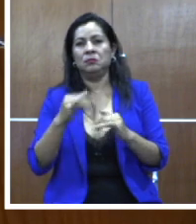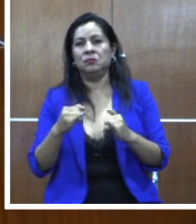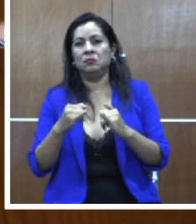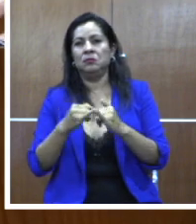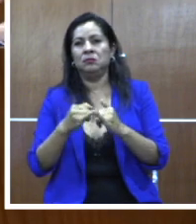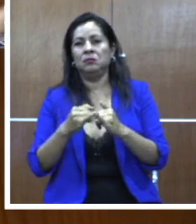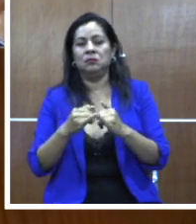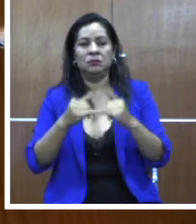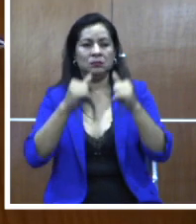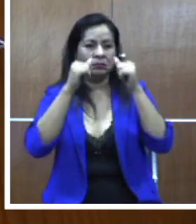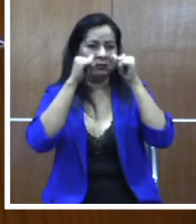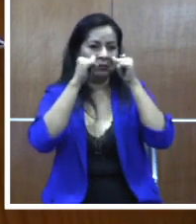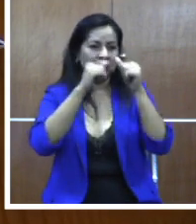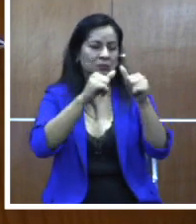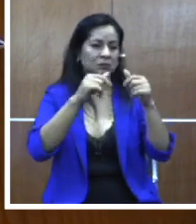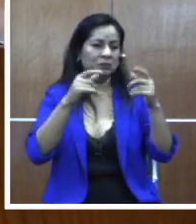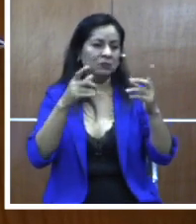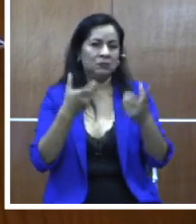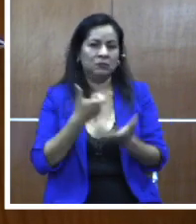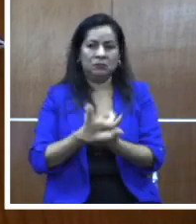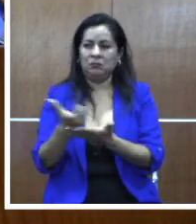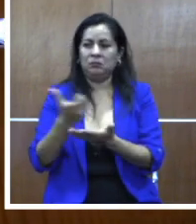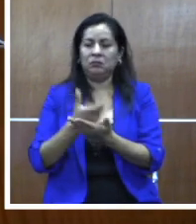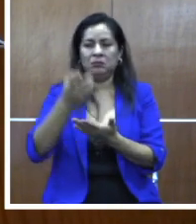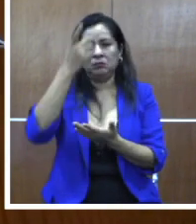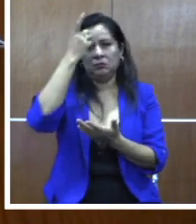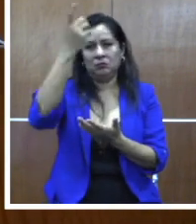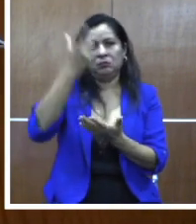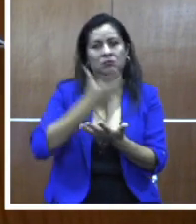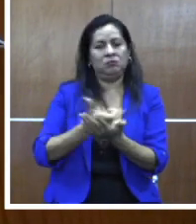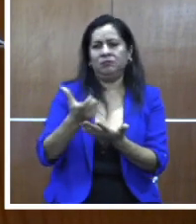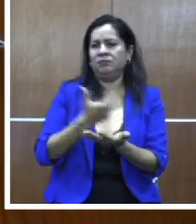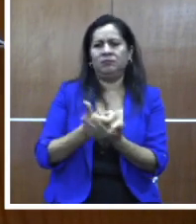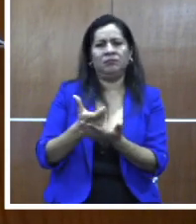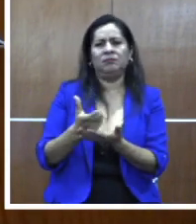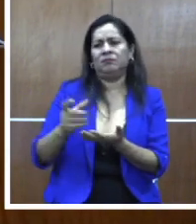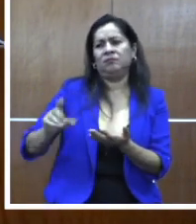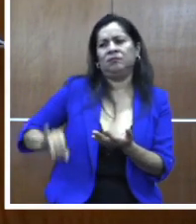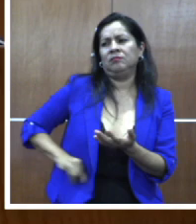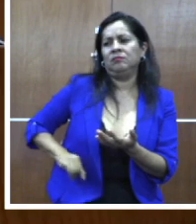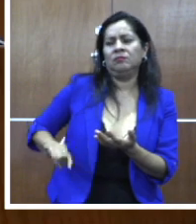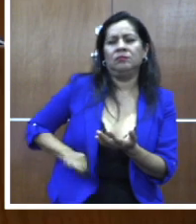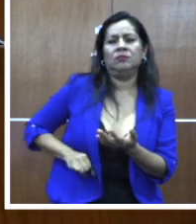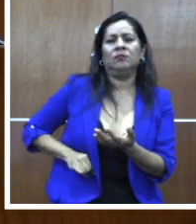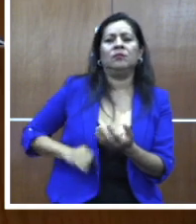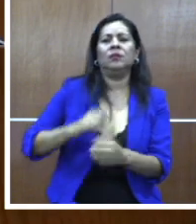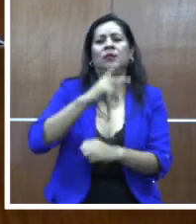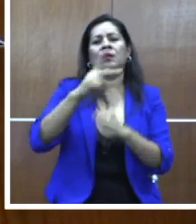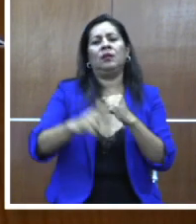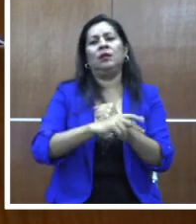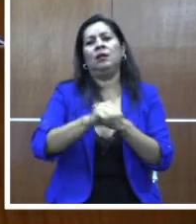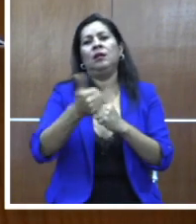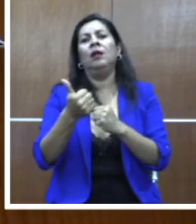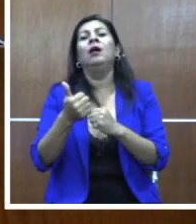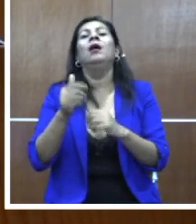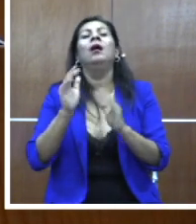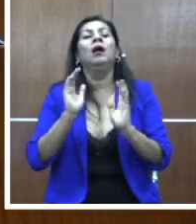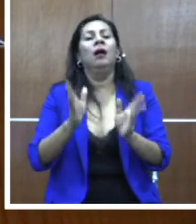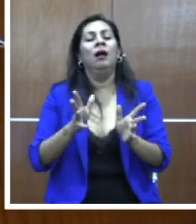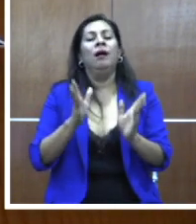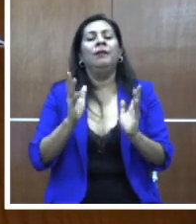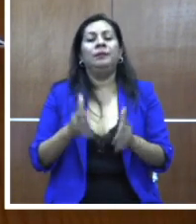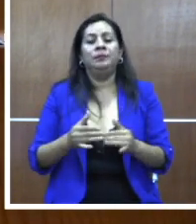al servicio de los poderosos, de los dueños del dinero, de los intereses transnacionales. Será por fin